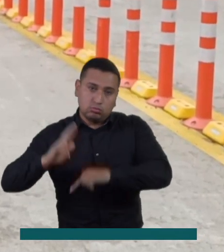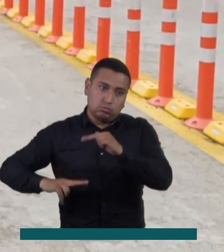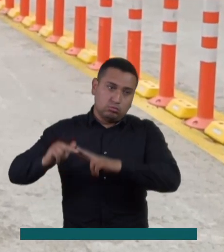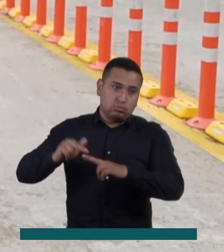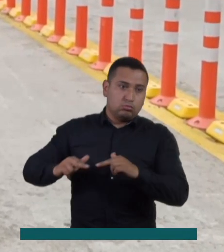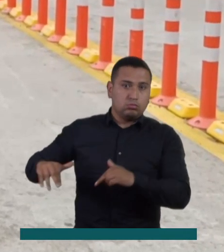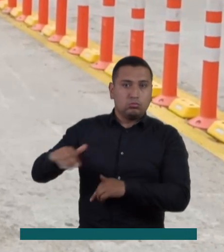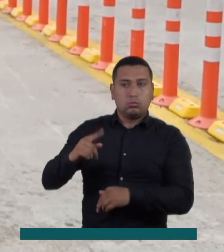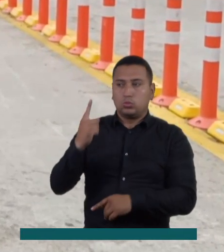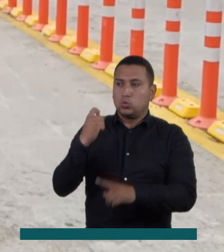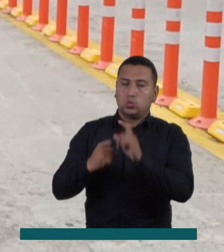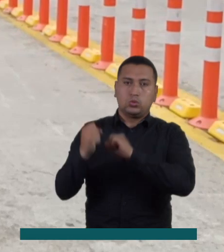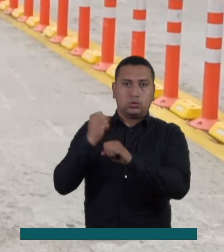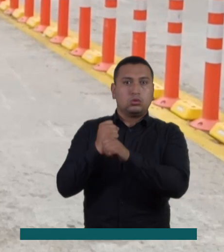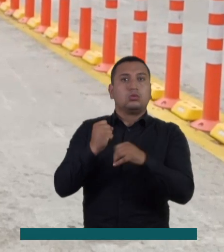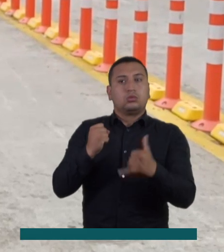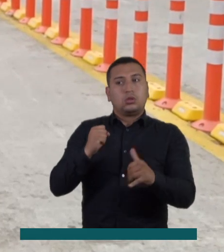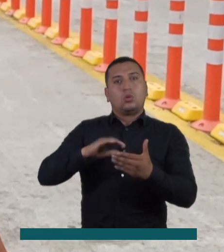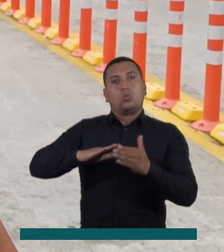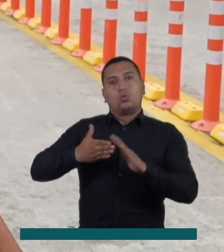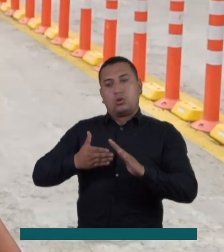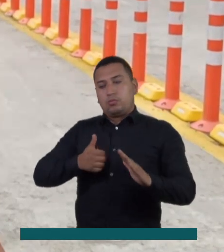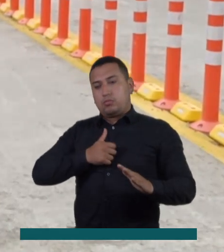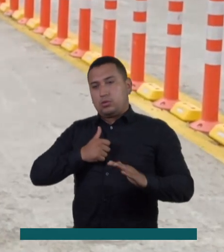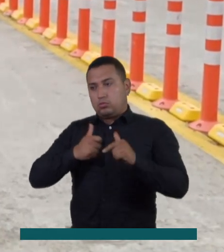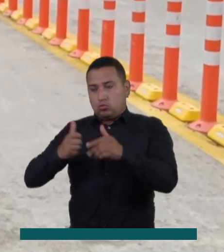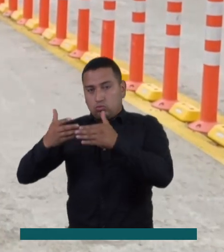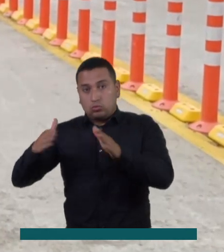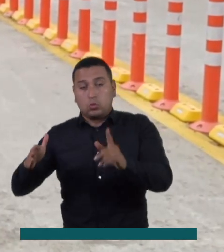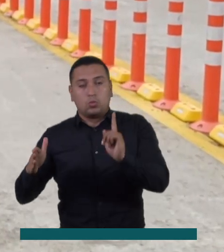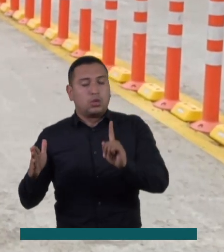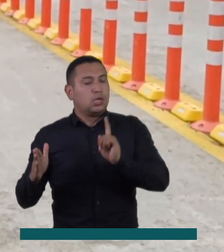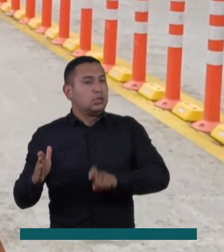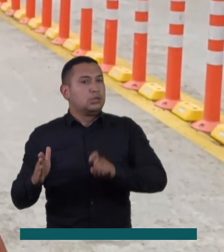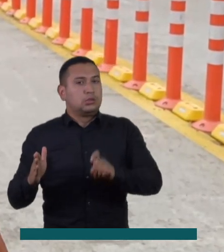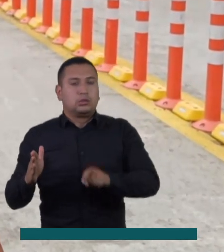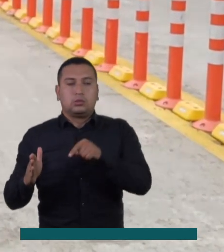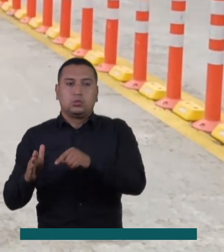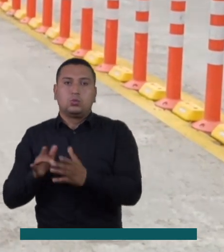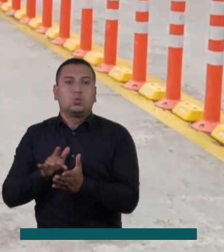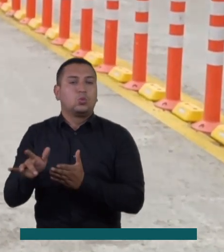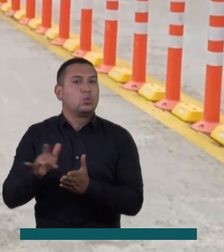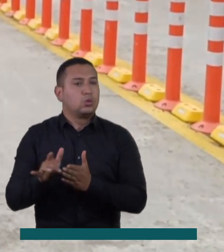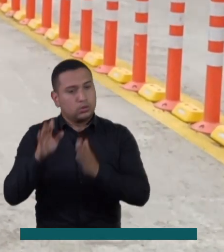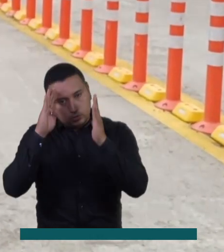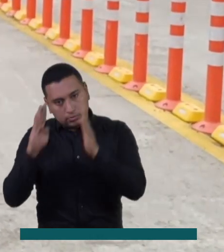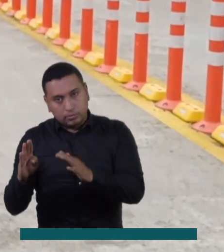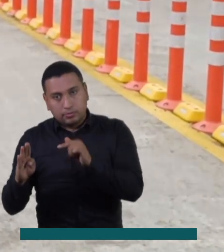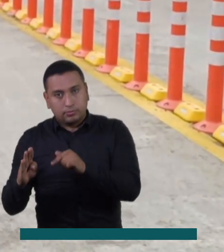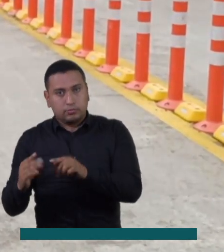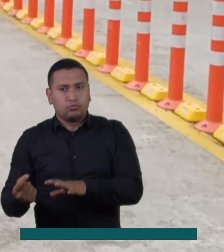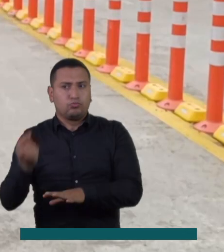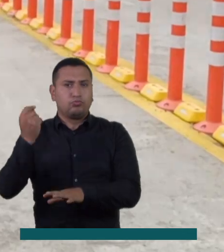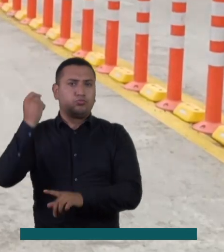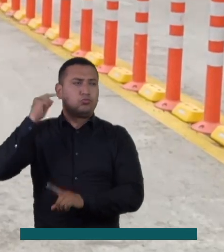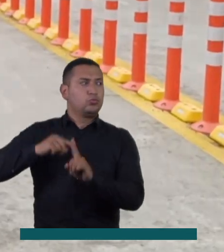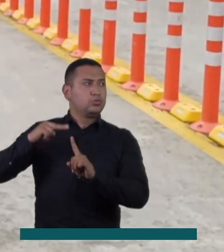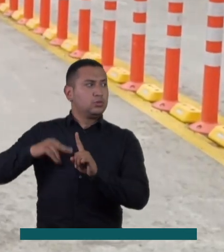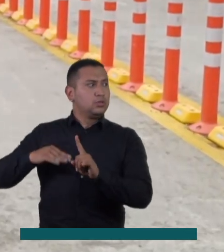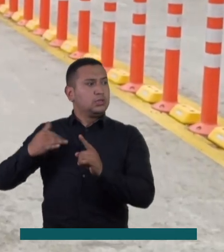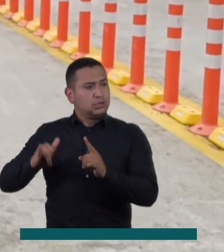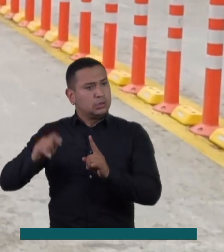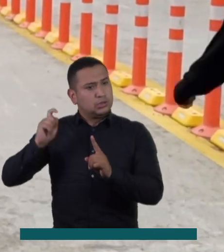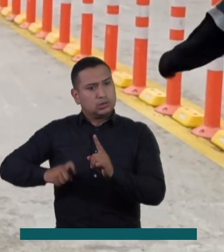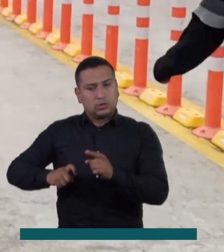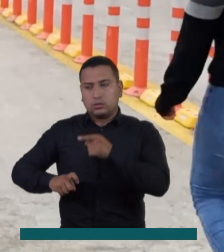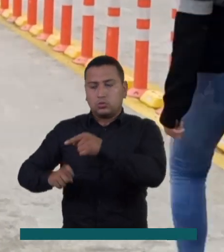más de un año, fue inaugurada por la misma comunidad, por la gran necesidad que se tenía. Una obra que ya venía siendo terminada hace muchos meses atrás, le llamamos el